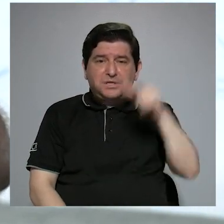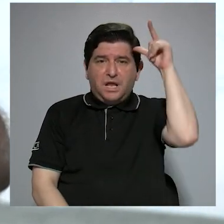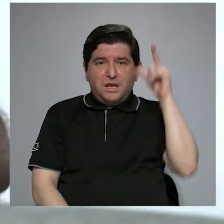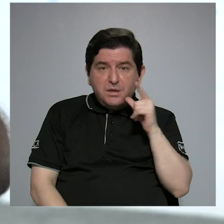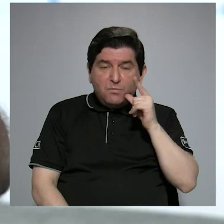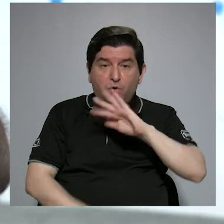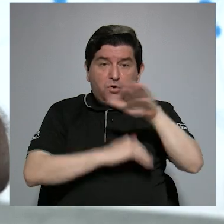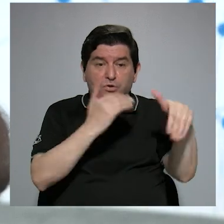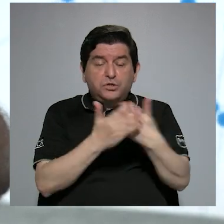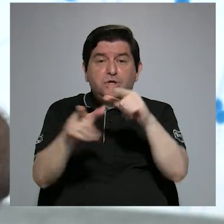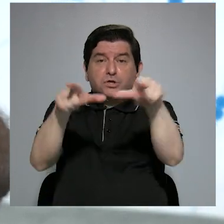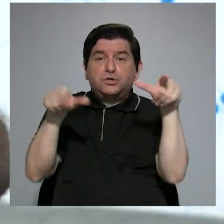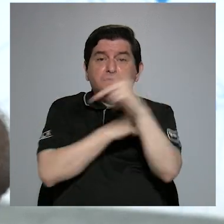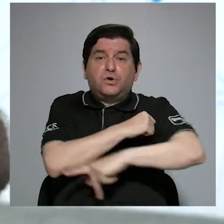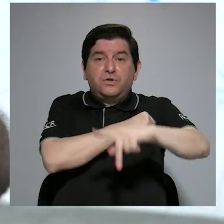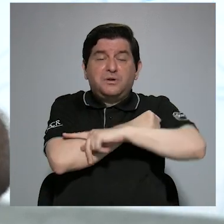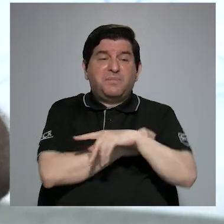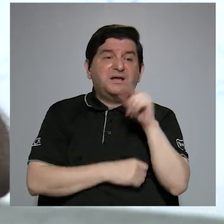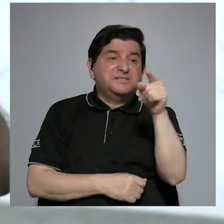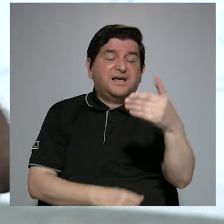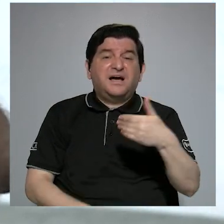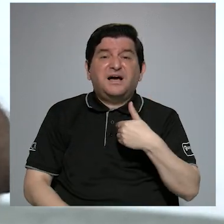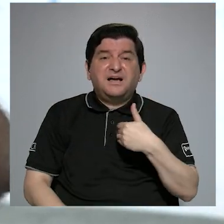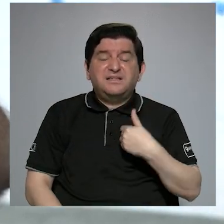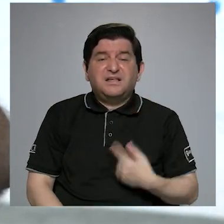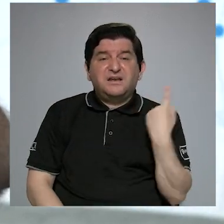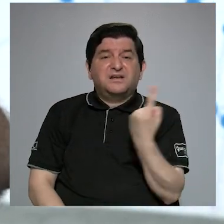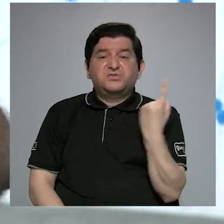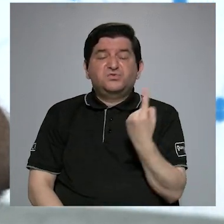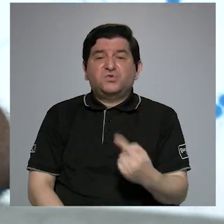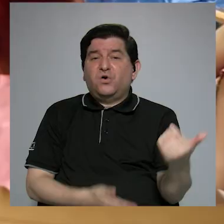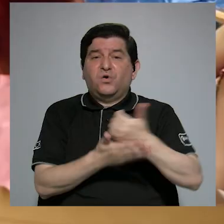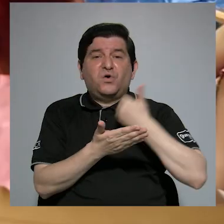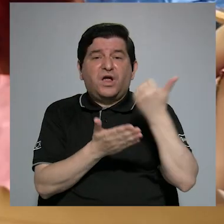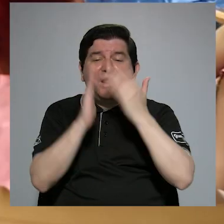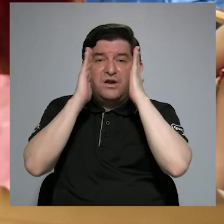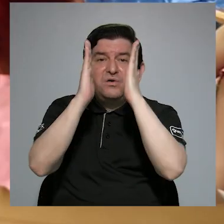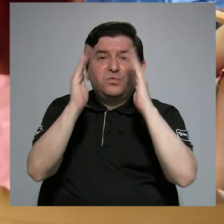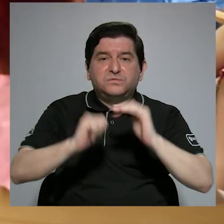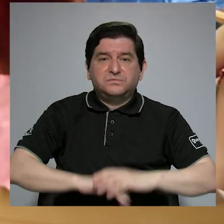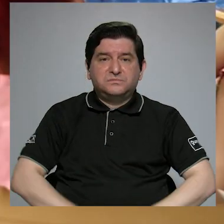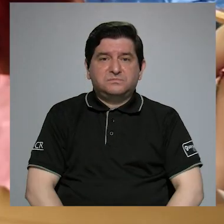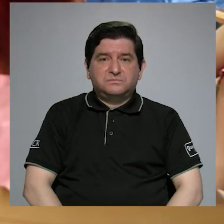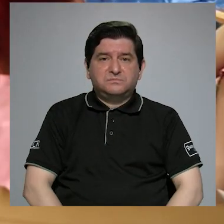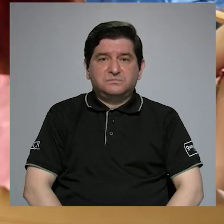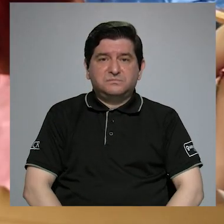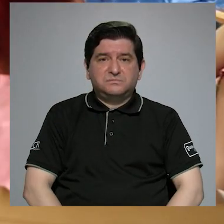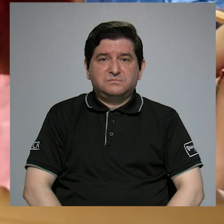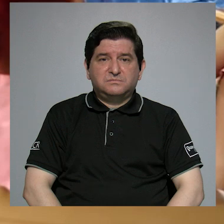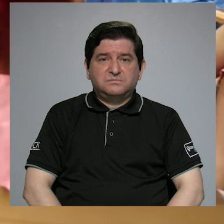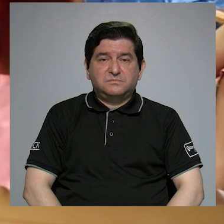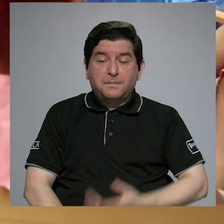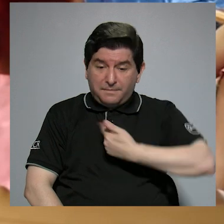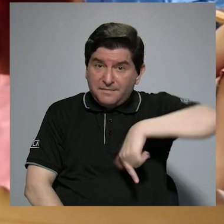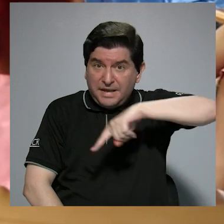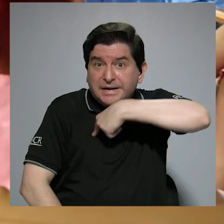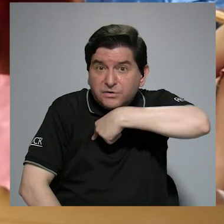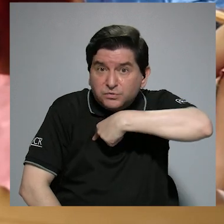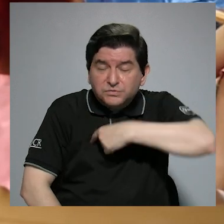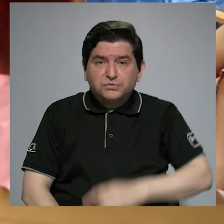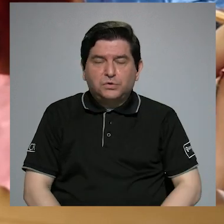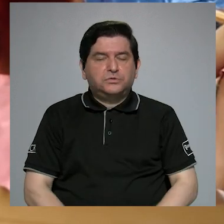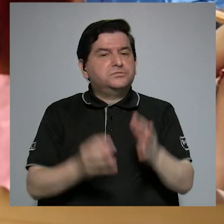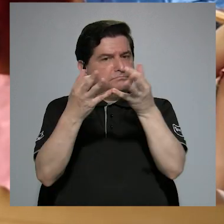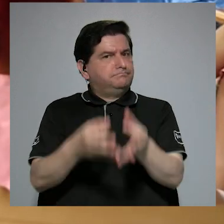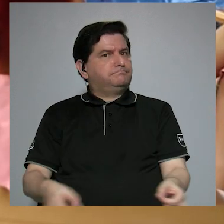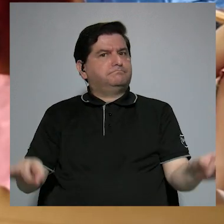Limón, gente de cualquier parte del país, porque ahí es donde tenemos concentrados los recursos. Y por eso para nosotros nos parece